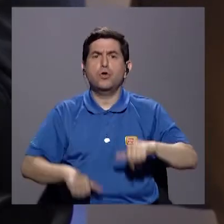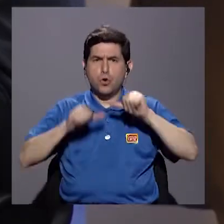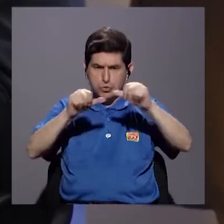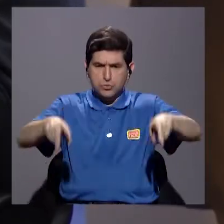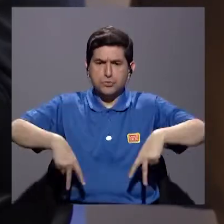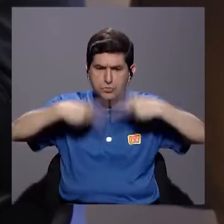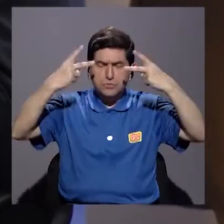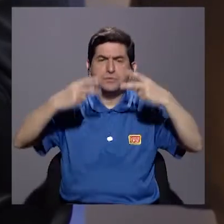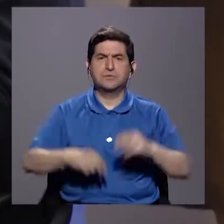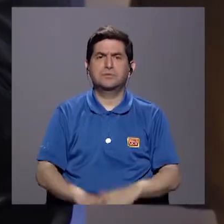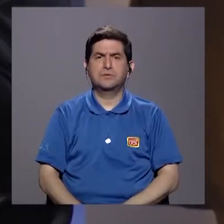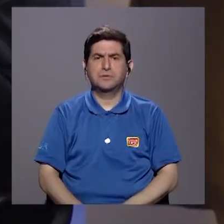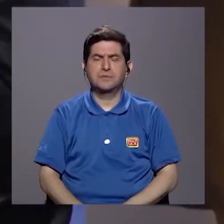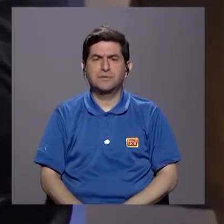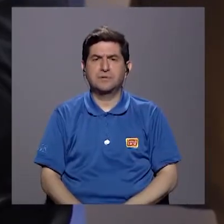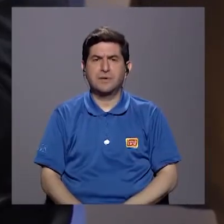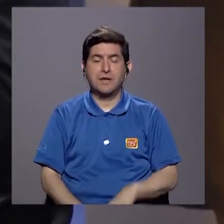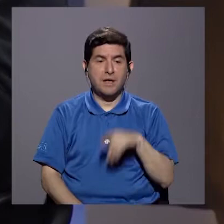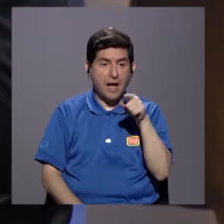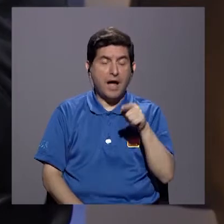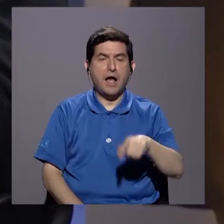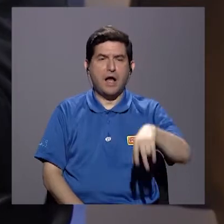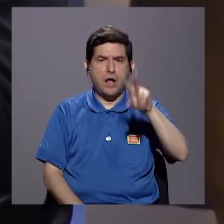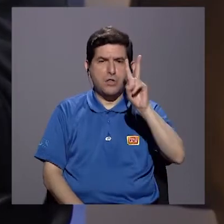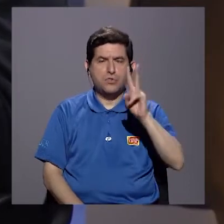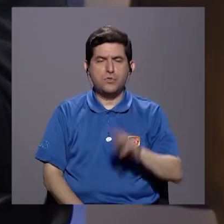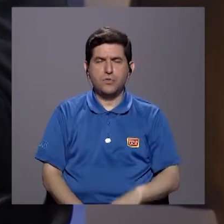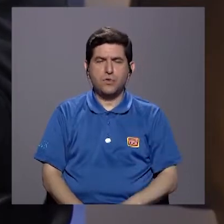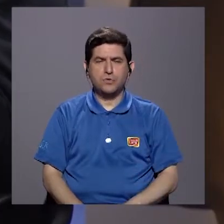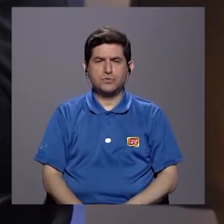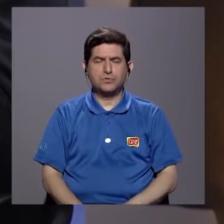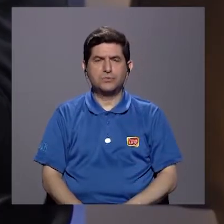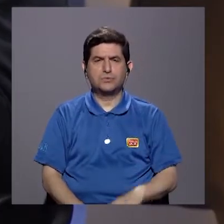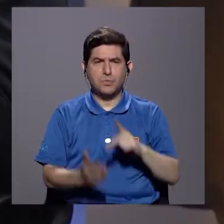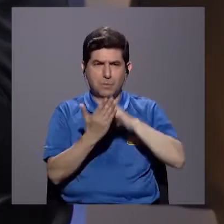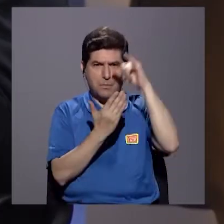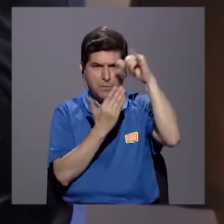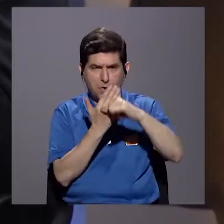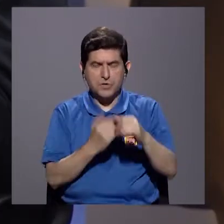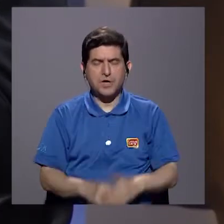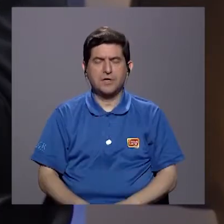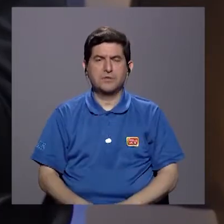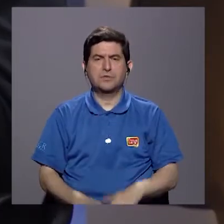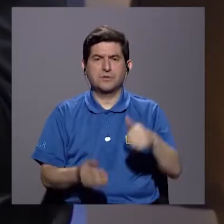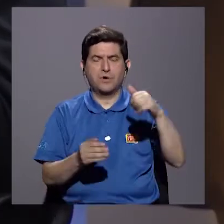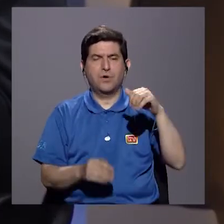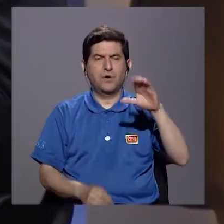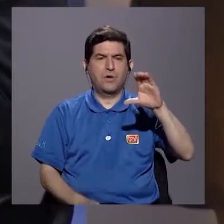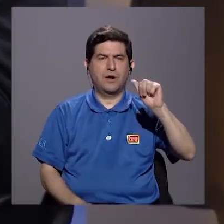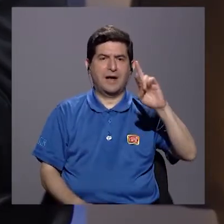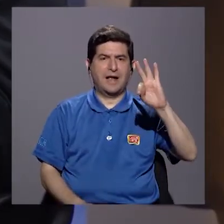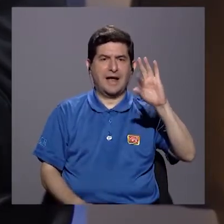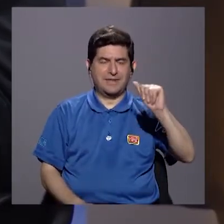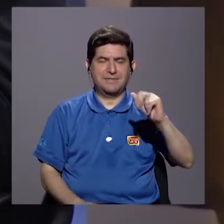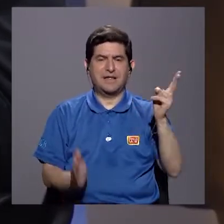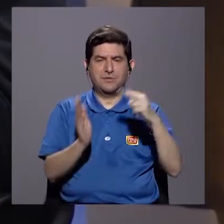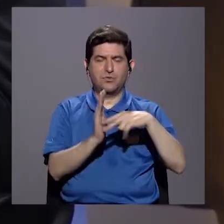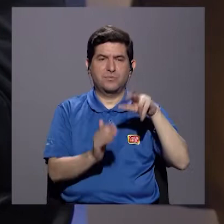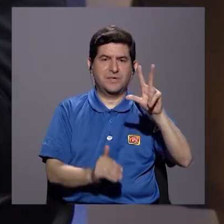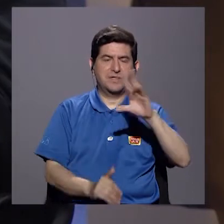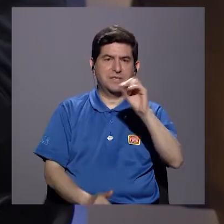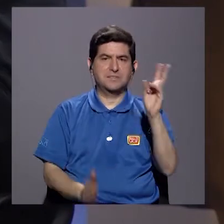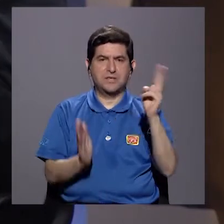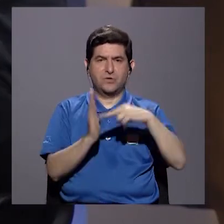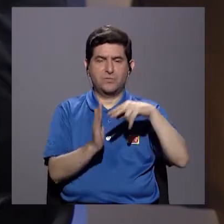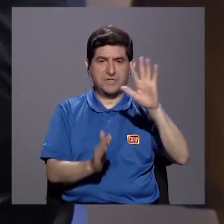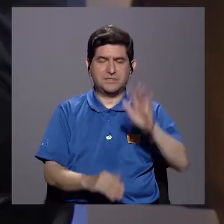vigente. Y por el medio del cual se volaron dos grandes misiones denominadas Carta 2003 y